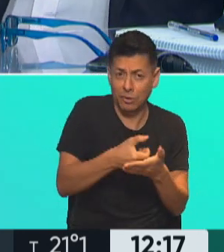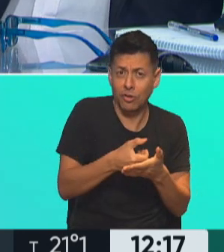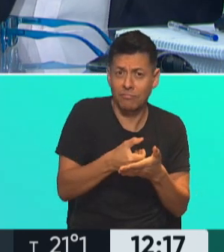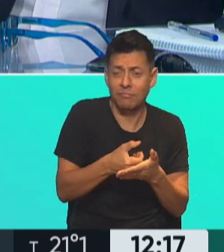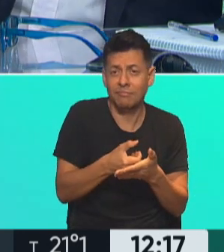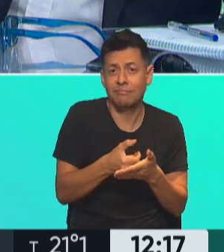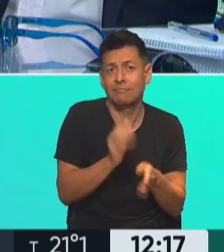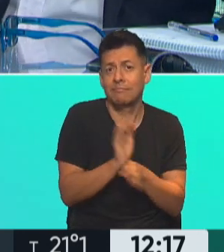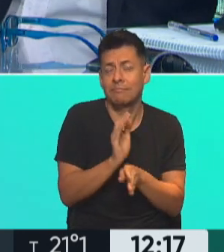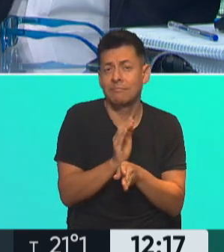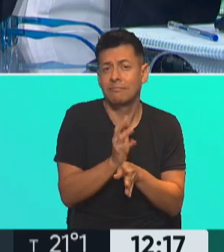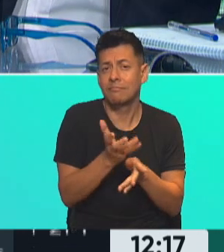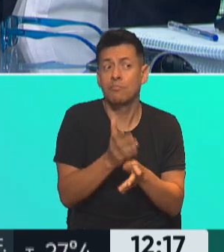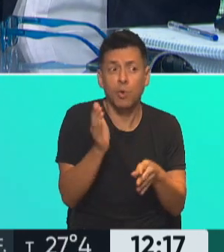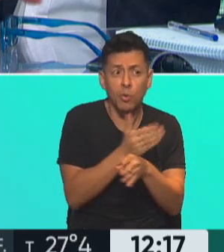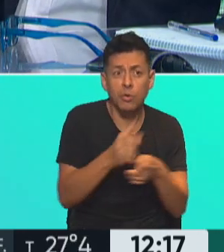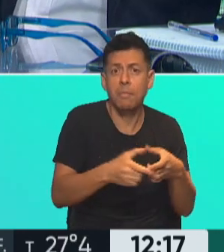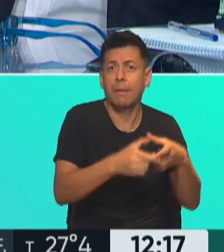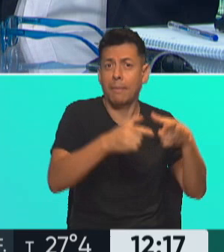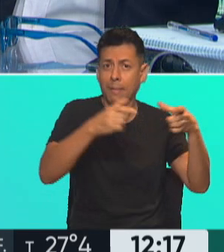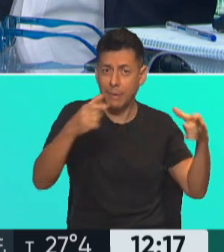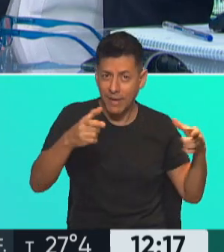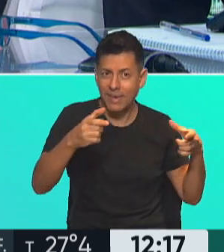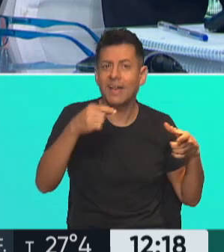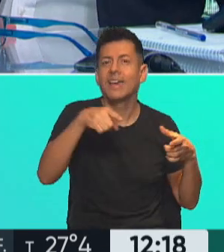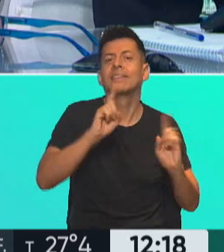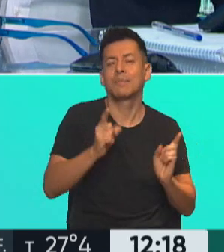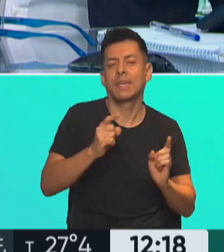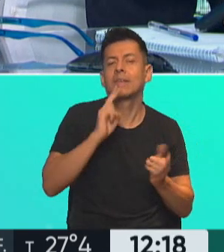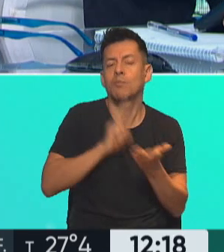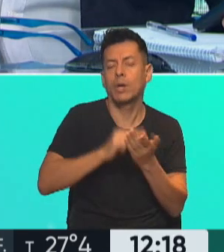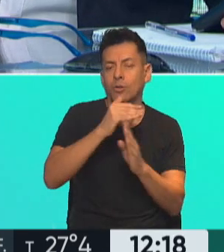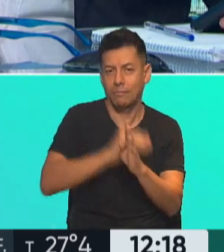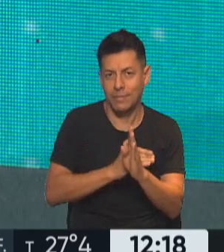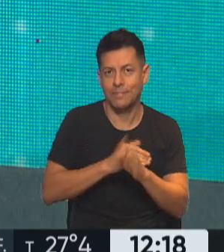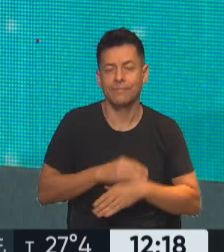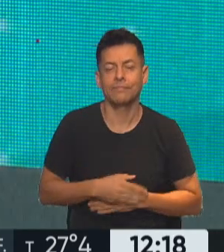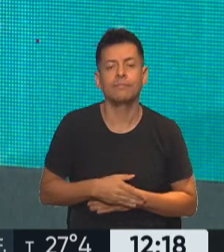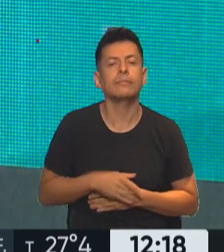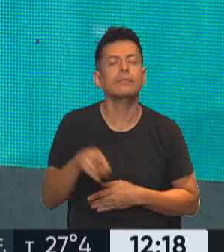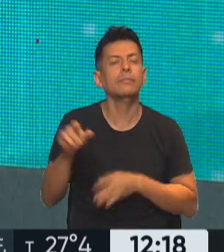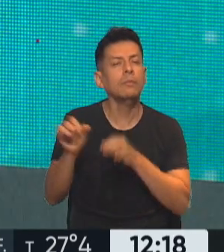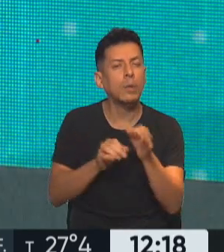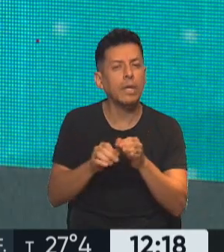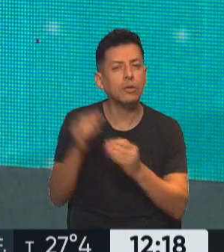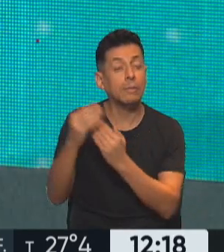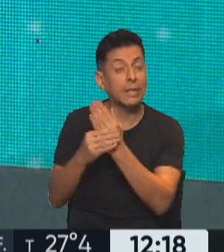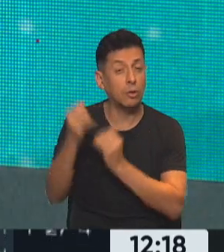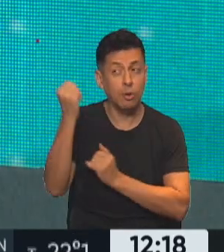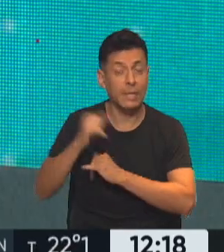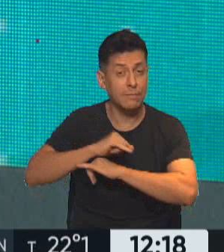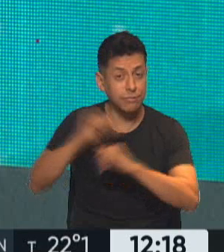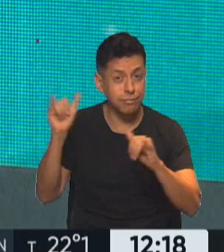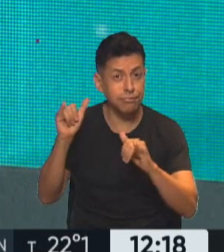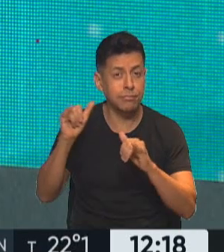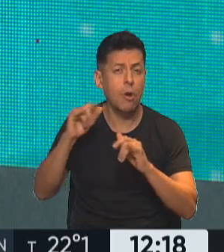signifique mayor producción. En ese caso, también hay una baja en el impuesto. Hablábamos que este proyecto anunciado por el ministro ha generado